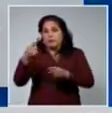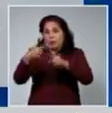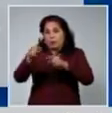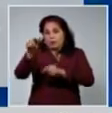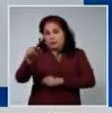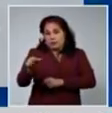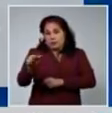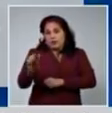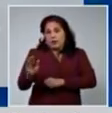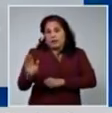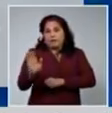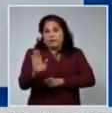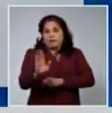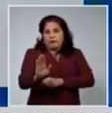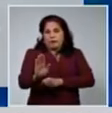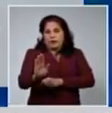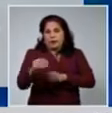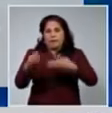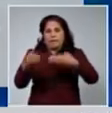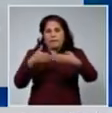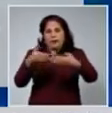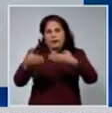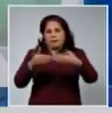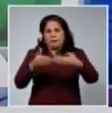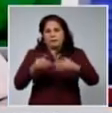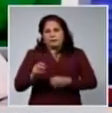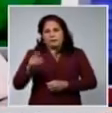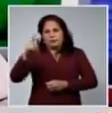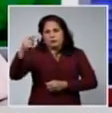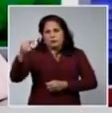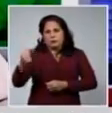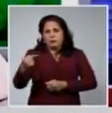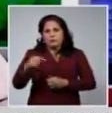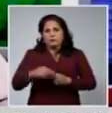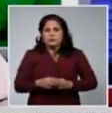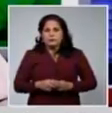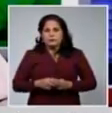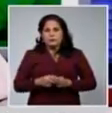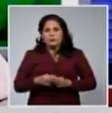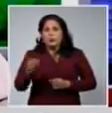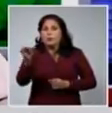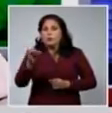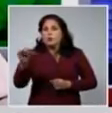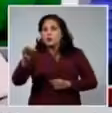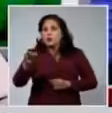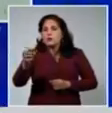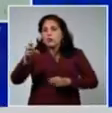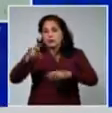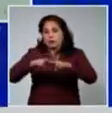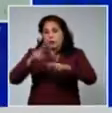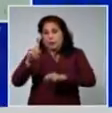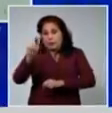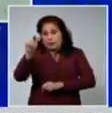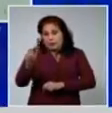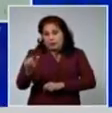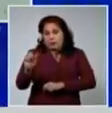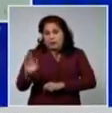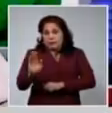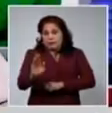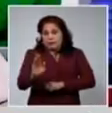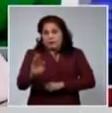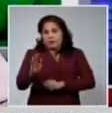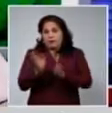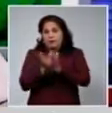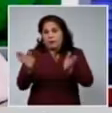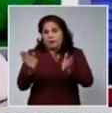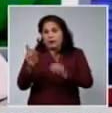procedente de panamá y se corresponden con los municipios de centro a cada uno y de sanidad del